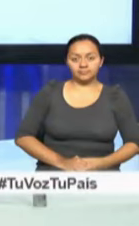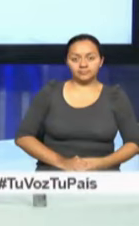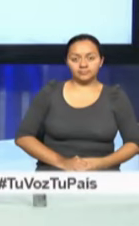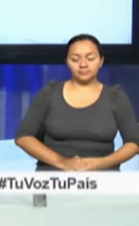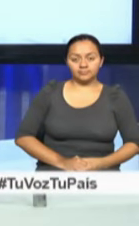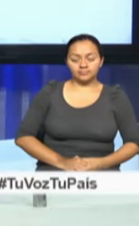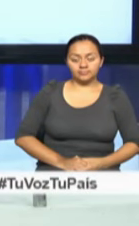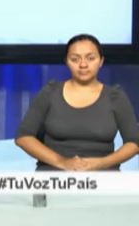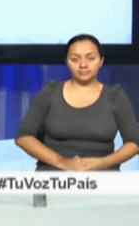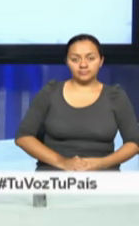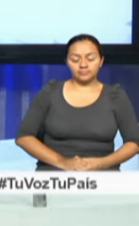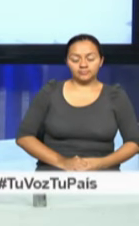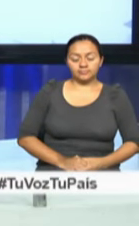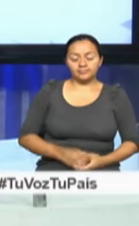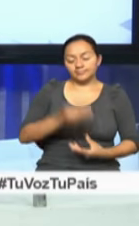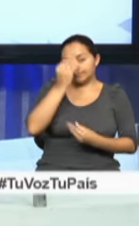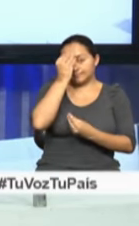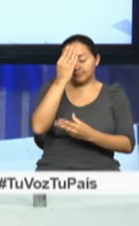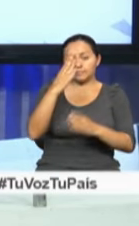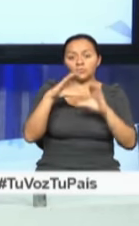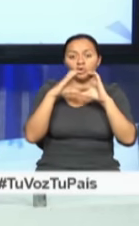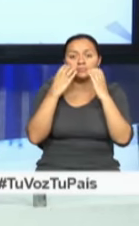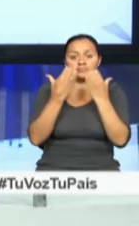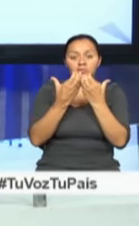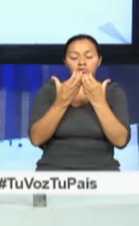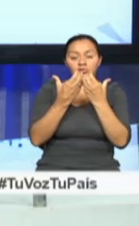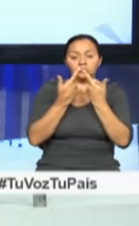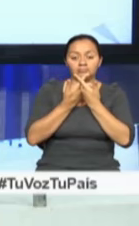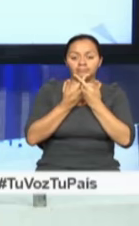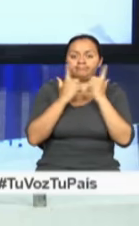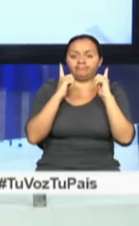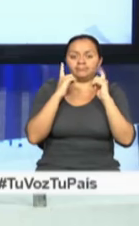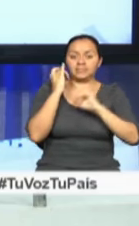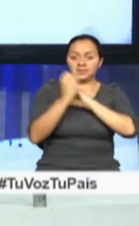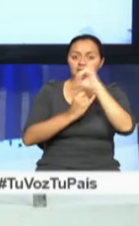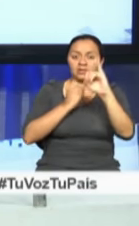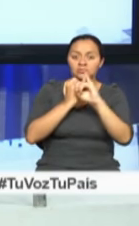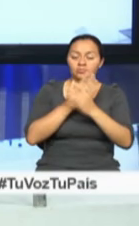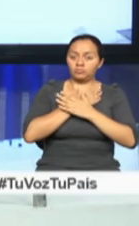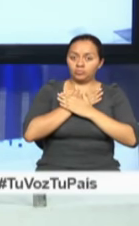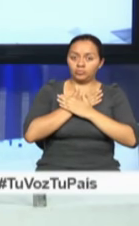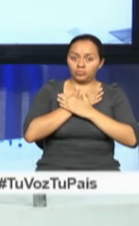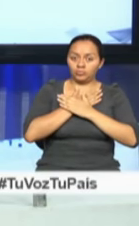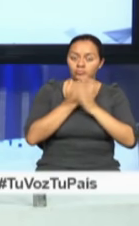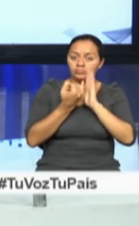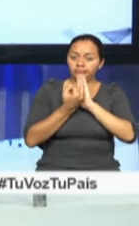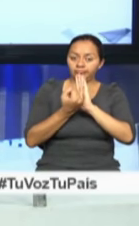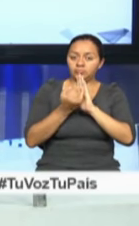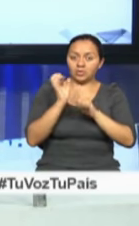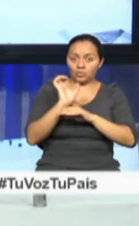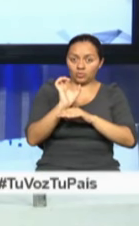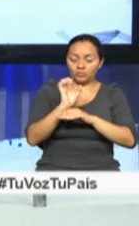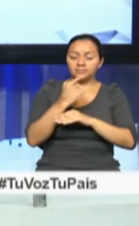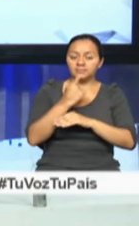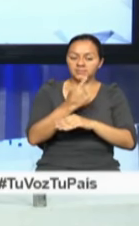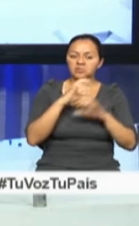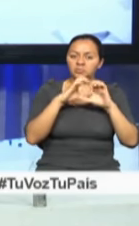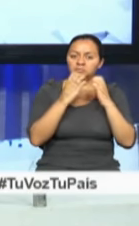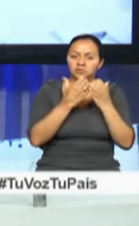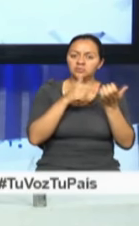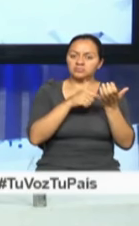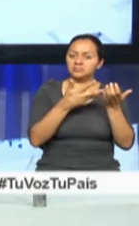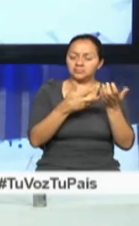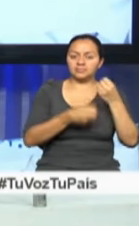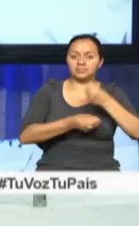Ahora les contamos que la Comisión de Soberanía y Relaciones Internacionales de la Asamblea Nacional recomienda la ratificación de